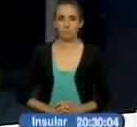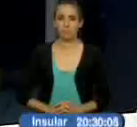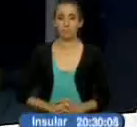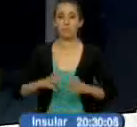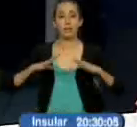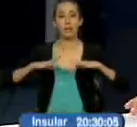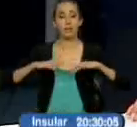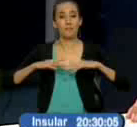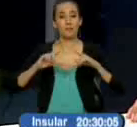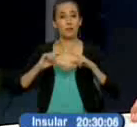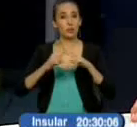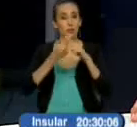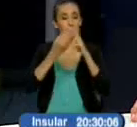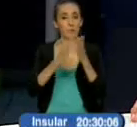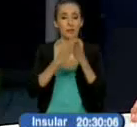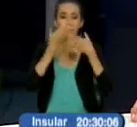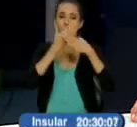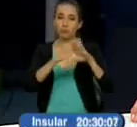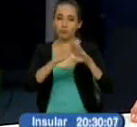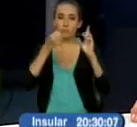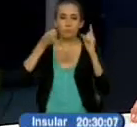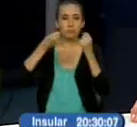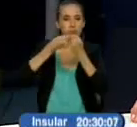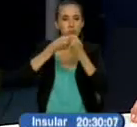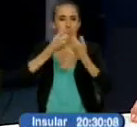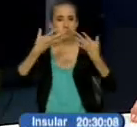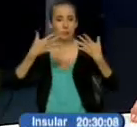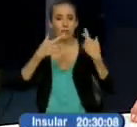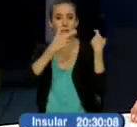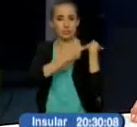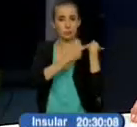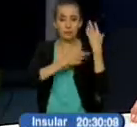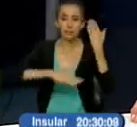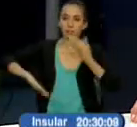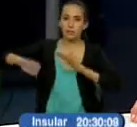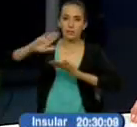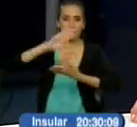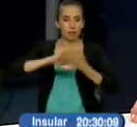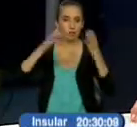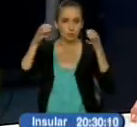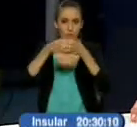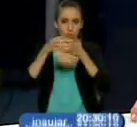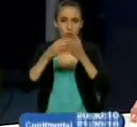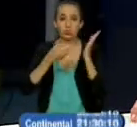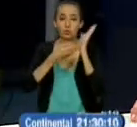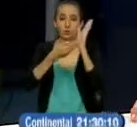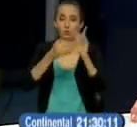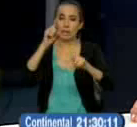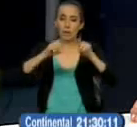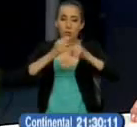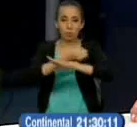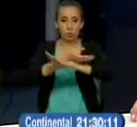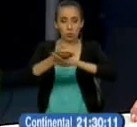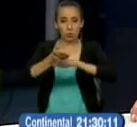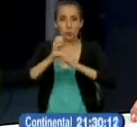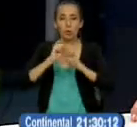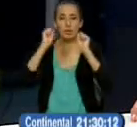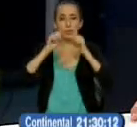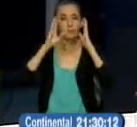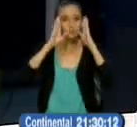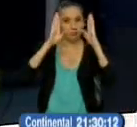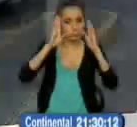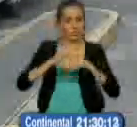Y empieza y evitar accidentes de tránsito requiere de la corresponsabilidad ciudadana. Por este motivo le presentamos algunas recomendaciones a tomar en